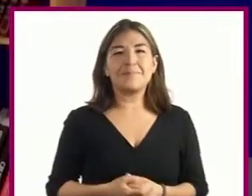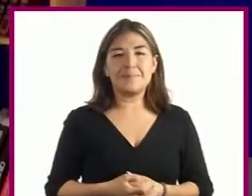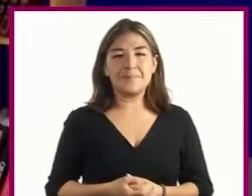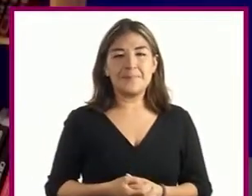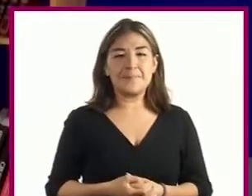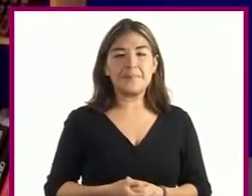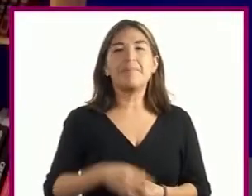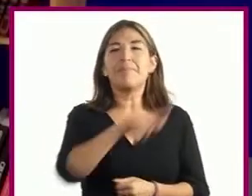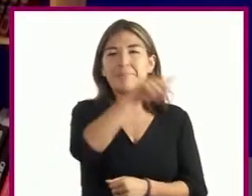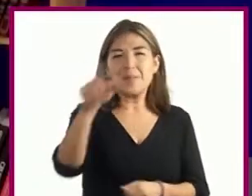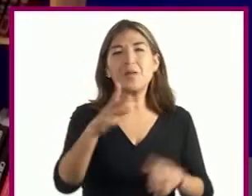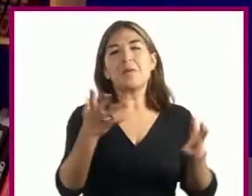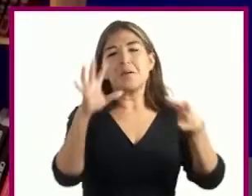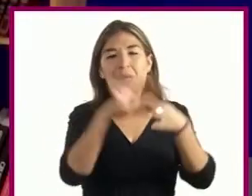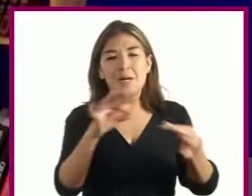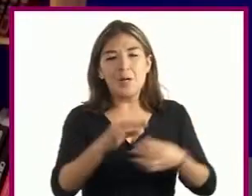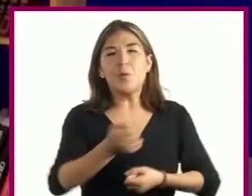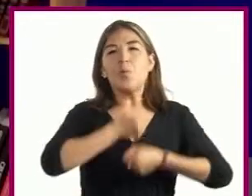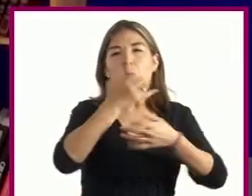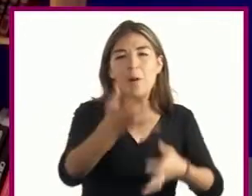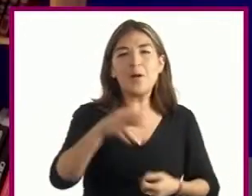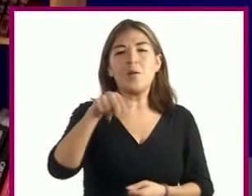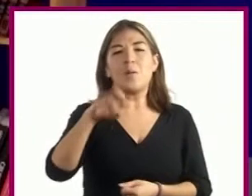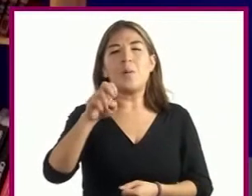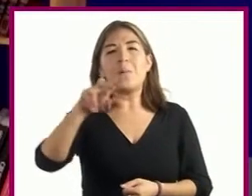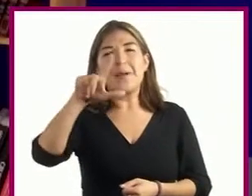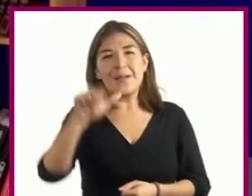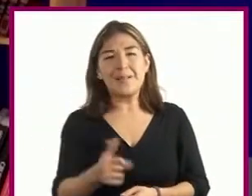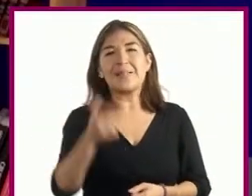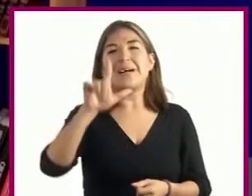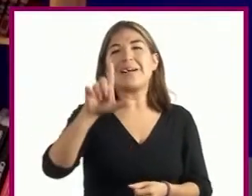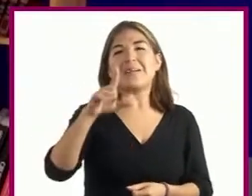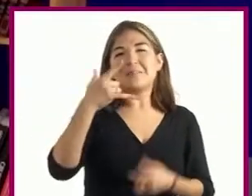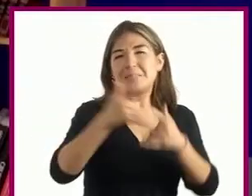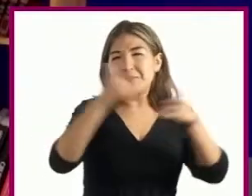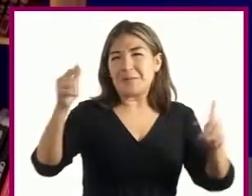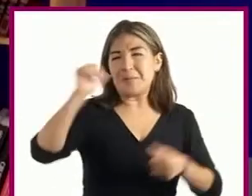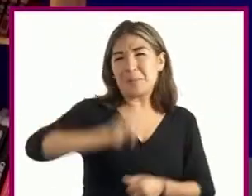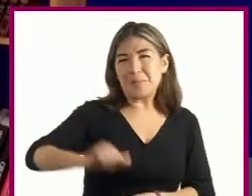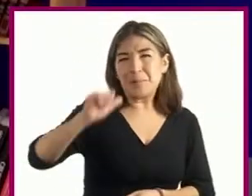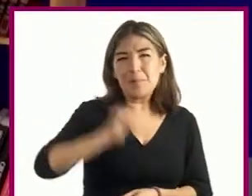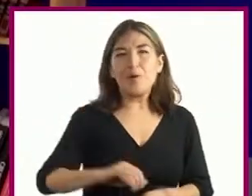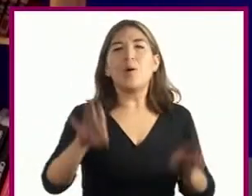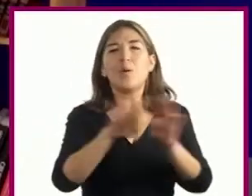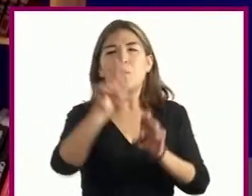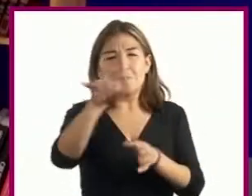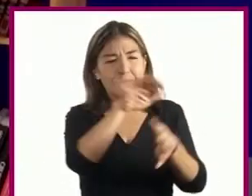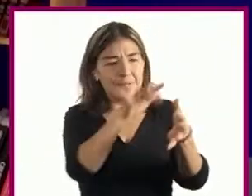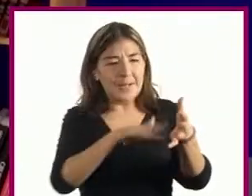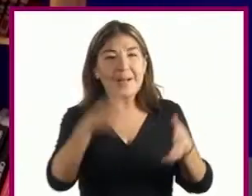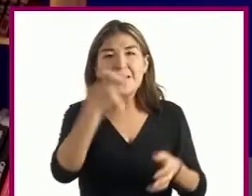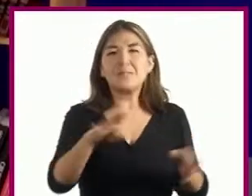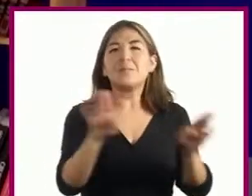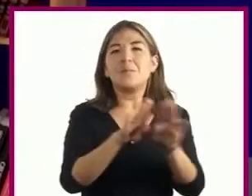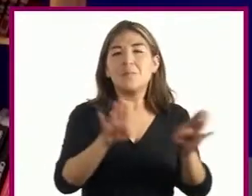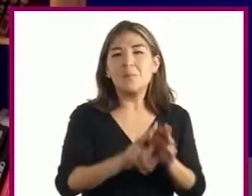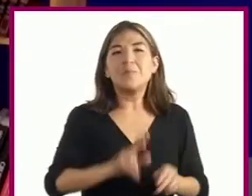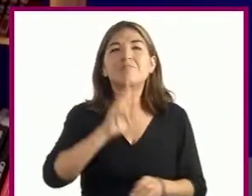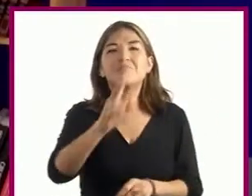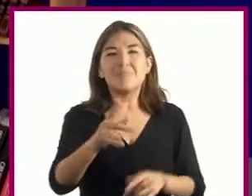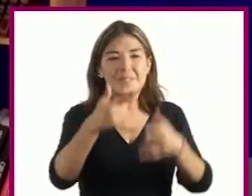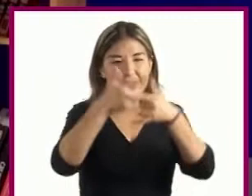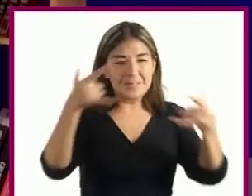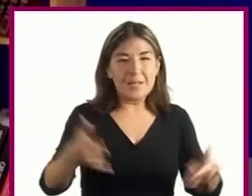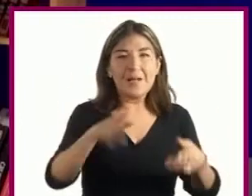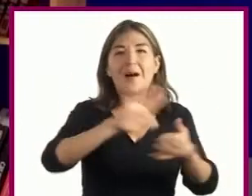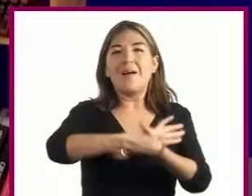Seguramente, en algún cuento, novela, leyenda que han leído, han notado que estas narraciones presentan espacios en los